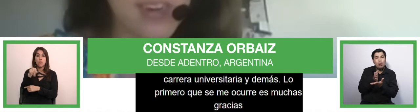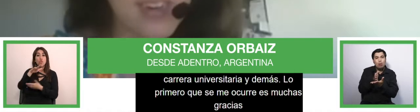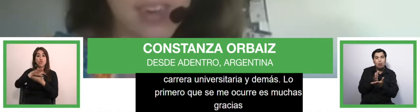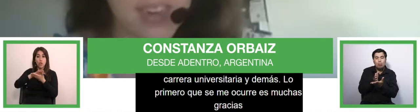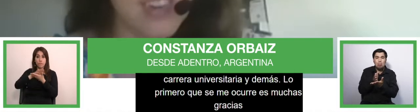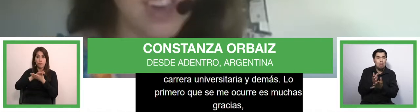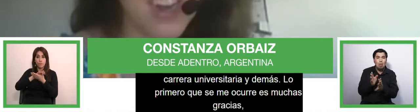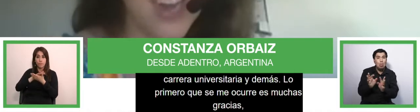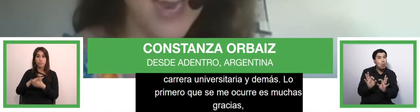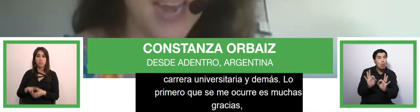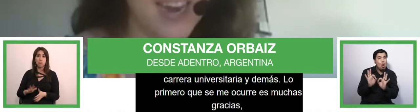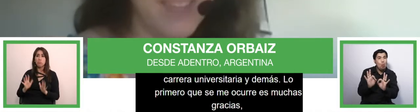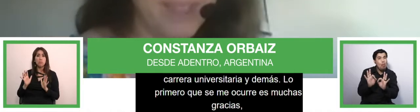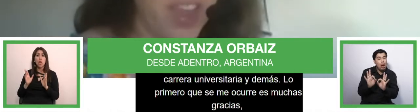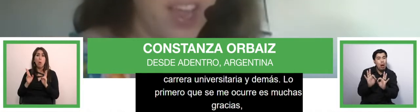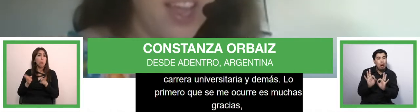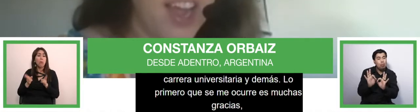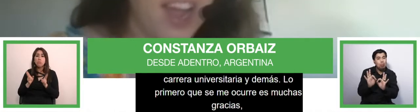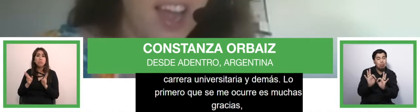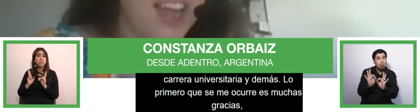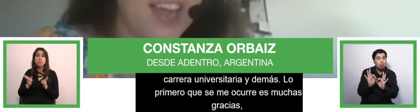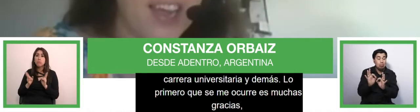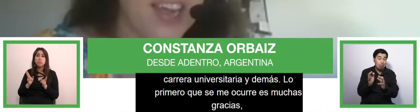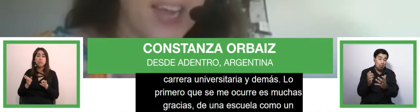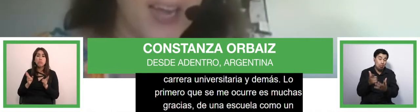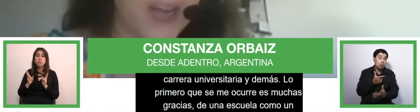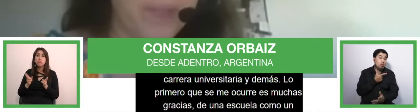común, si se quiere.